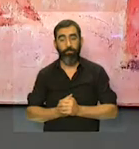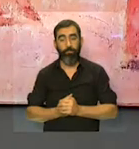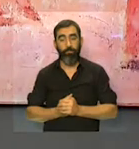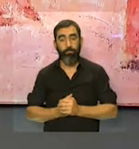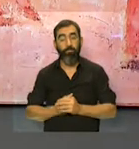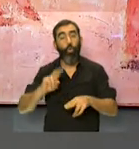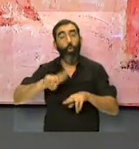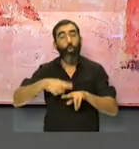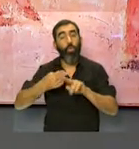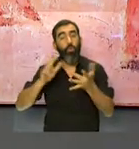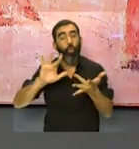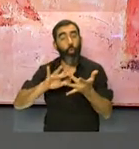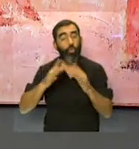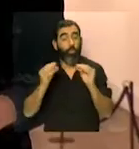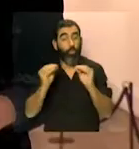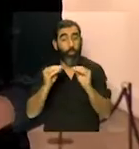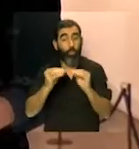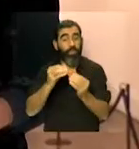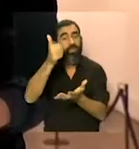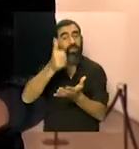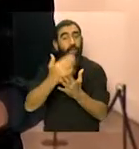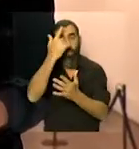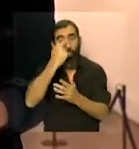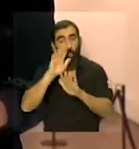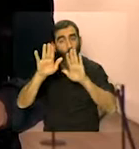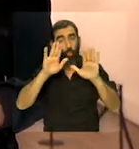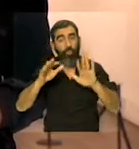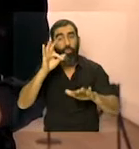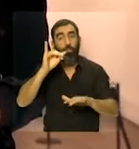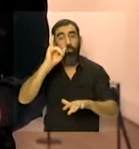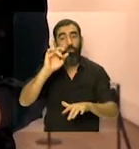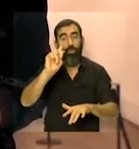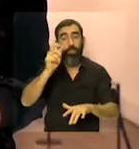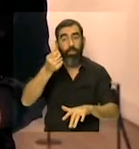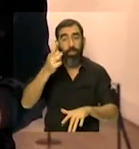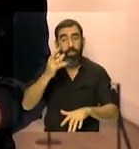Regresamos ahora al contacto con Magdalena Correa, que está en el Museo Figari. Magui.